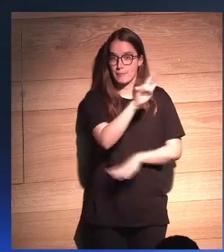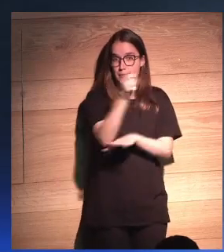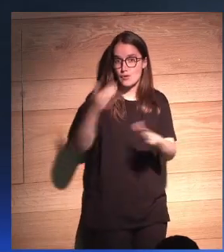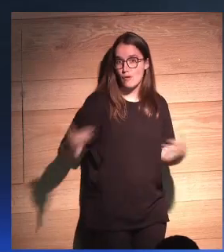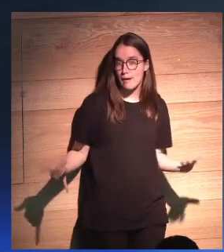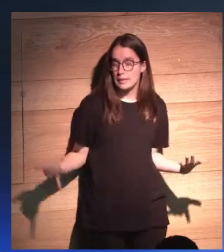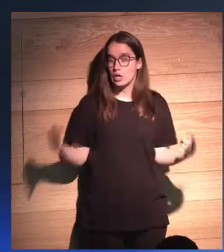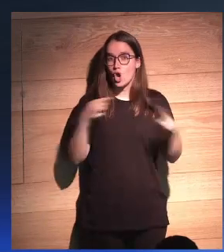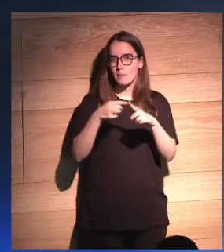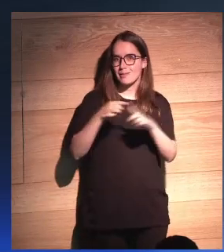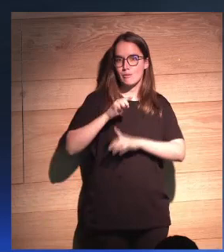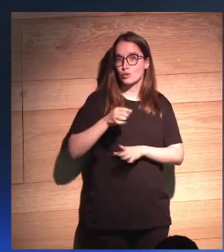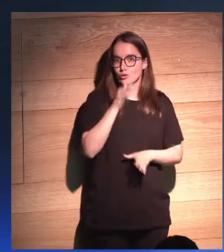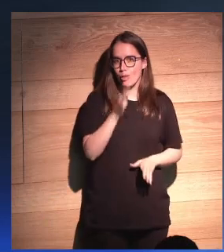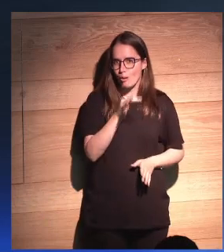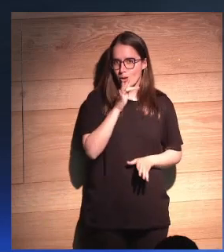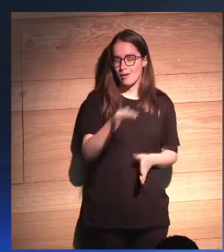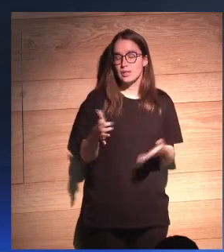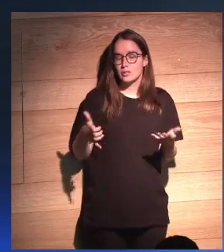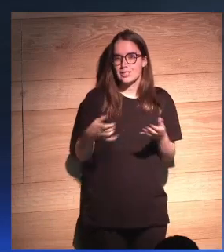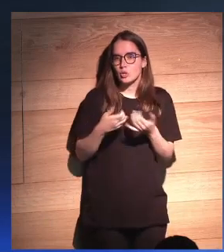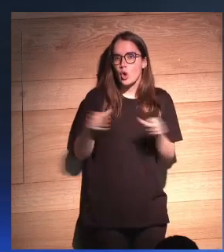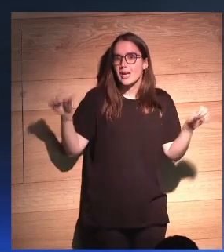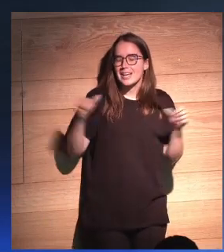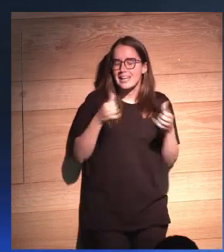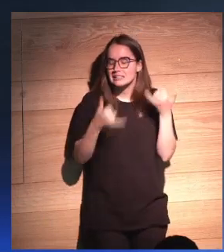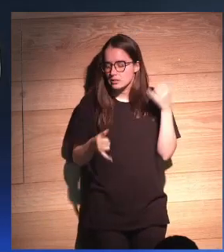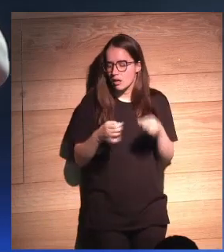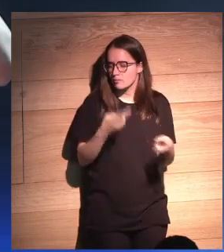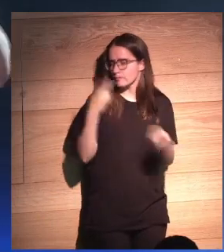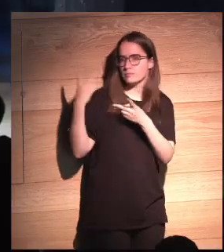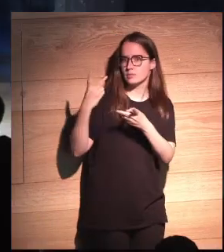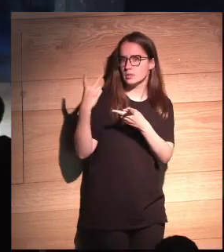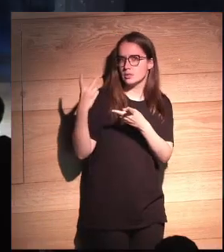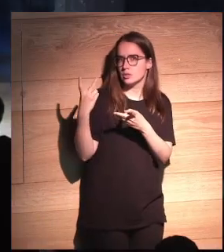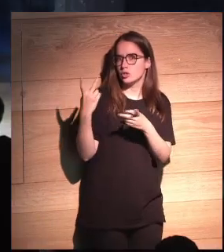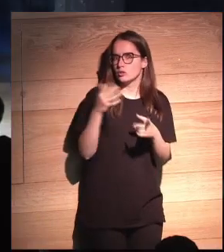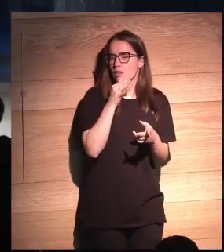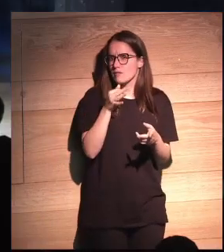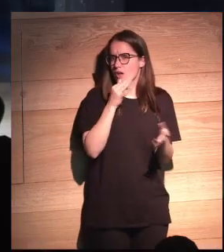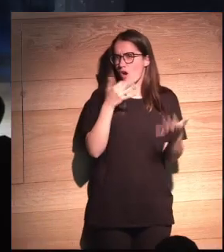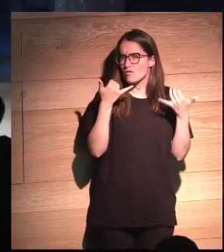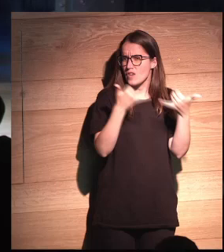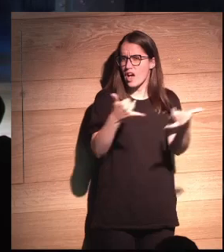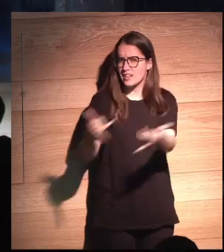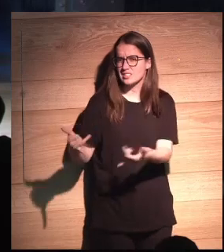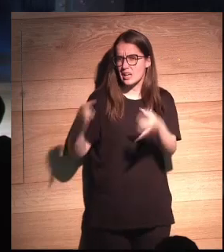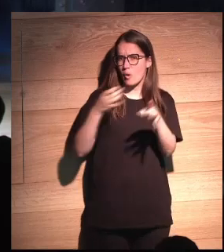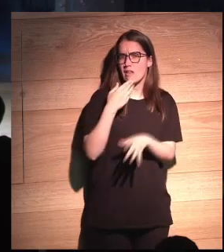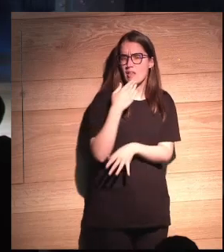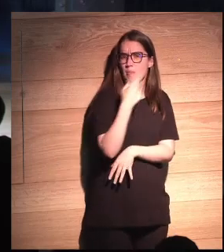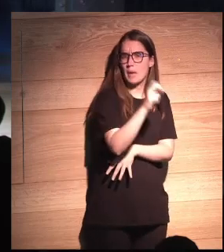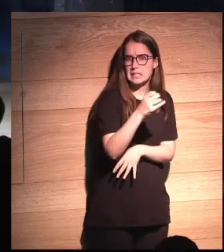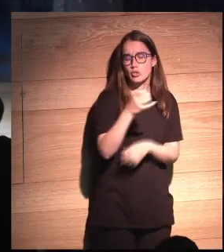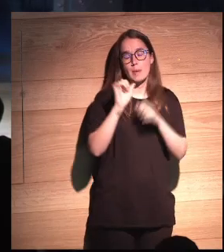adelante. Entonces es esa crisis de sigo mirando hacia atrás, desparramando y desfasando como cuando tenía 20 años,